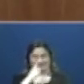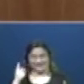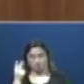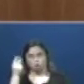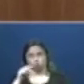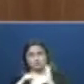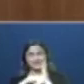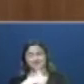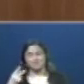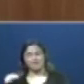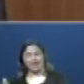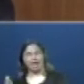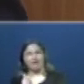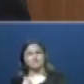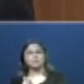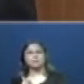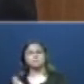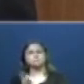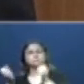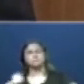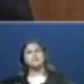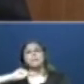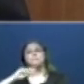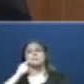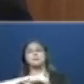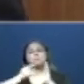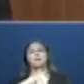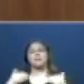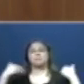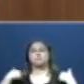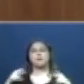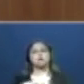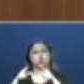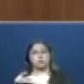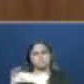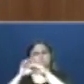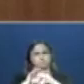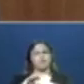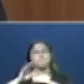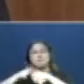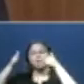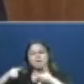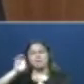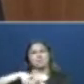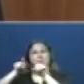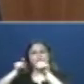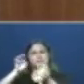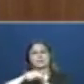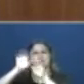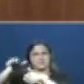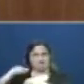2013 un primer plan de responsabilidad Social corporativa para las empresas de Castilla y